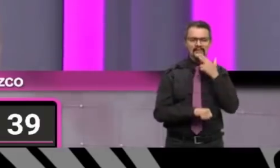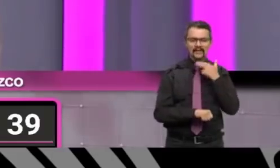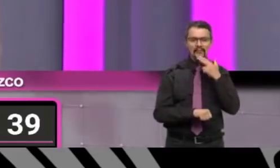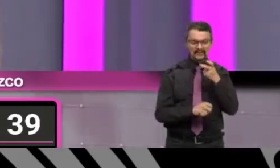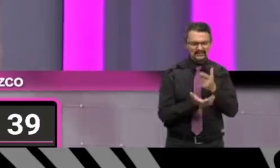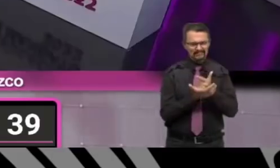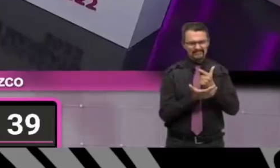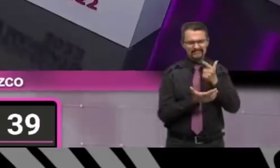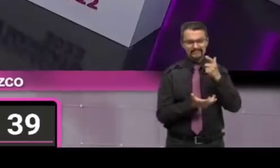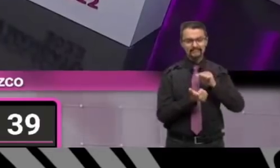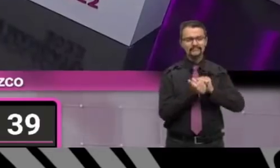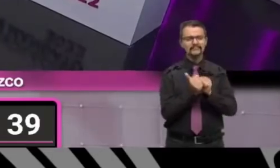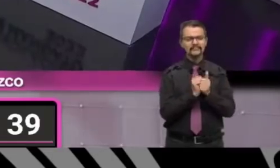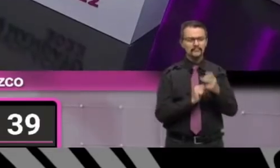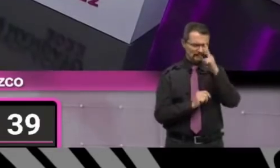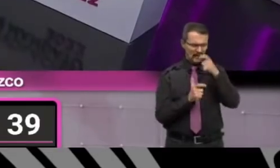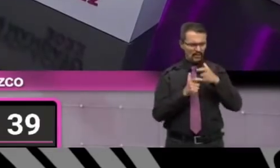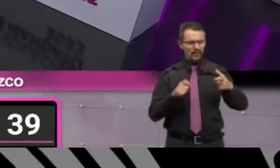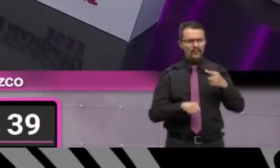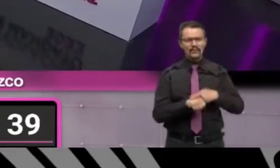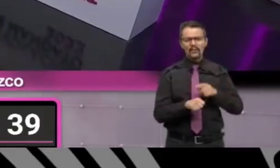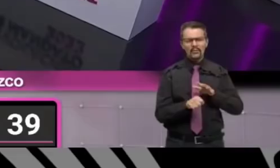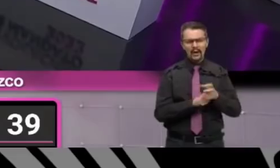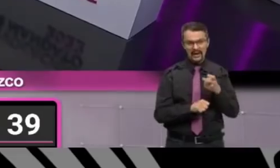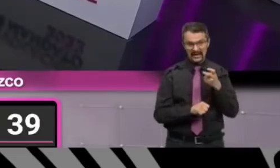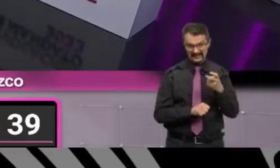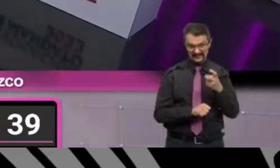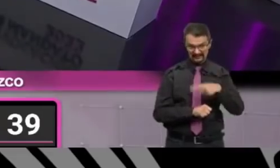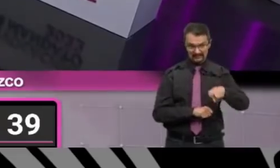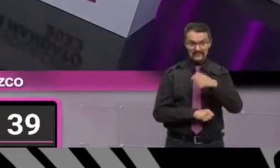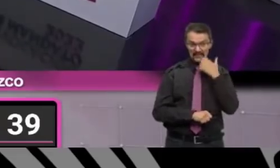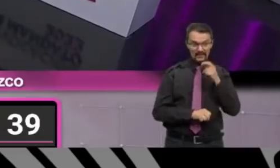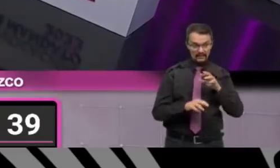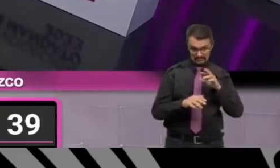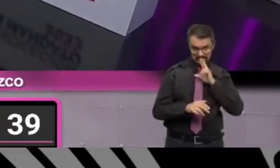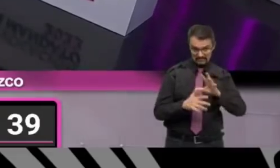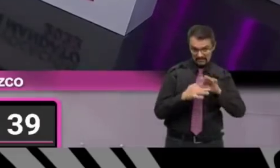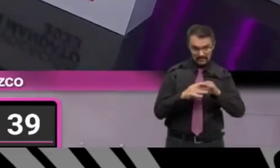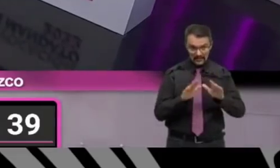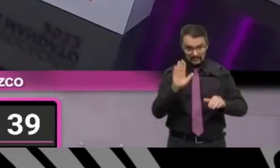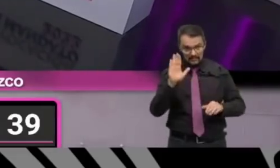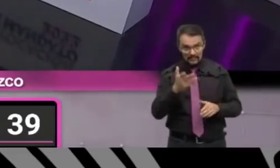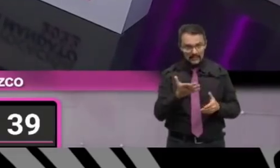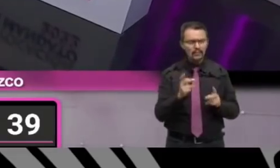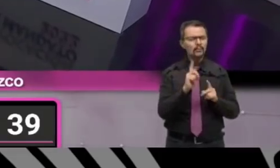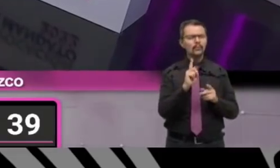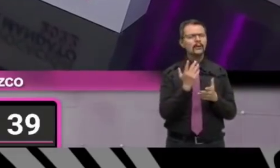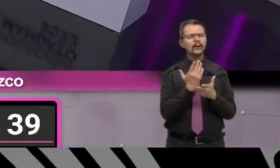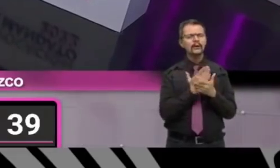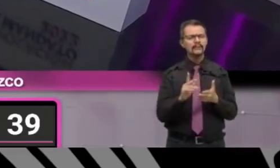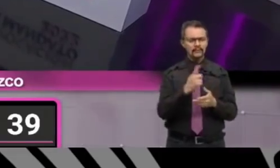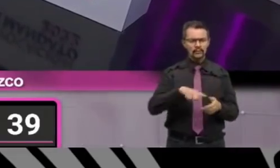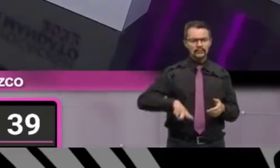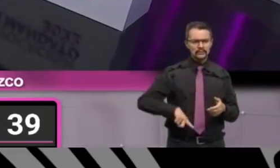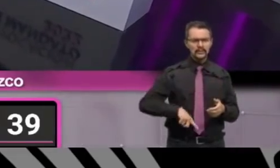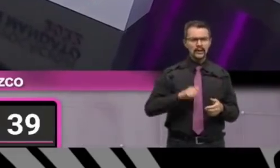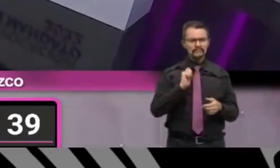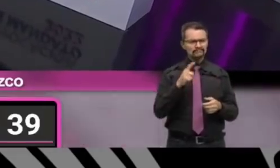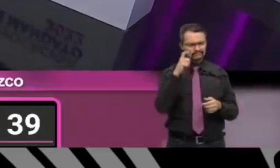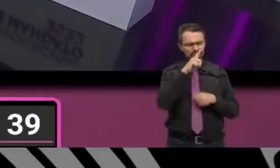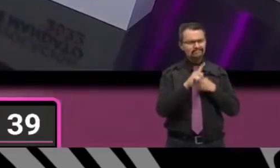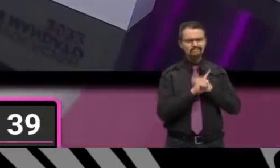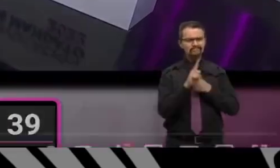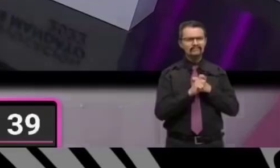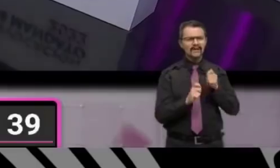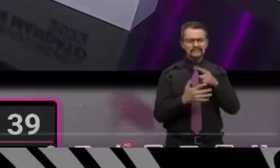que recibimos, puesto que hay opiniones fuertes de este lado, quien quiera contestar, y también de, digamos, los retos que ya acarreaba el gobierno. ¿Sale? Bueno, en primer